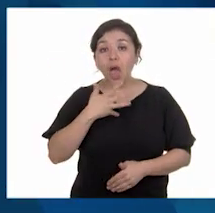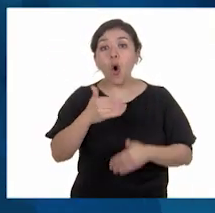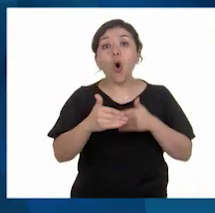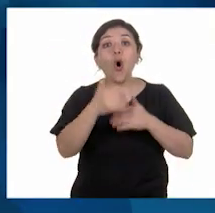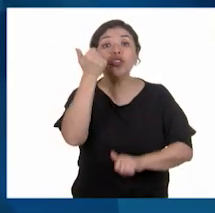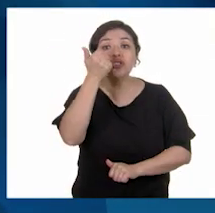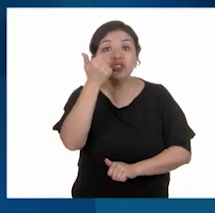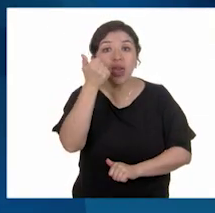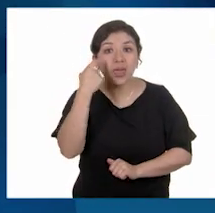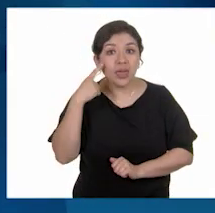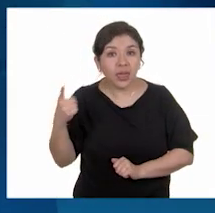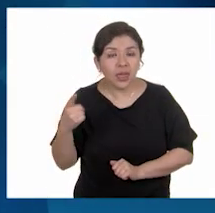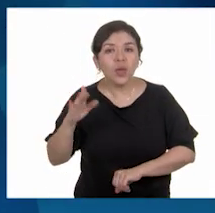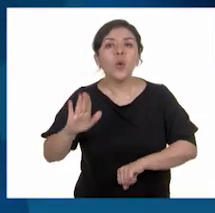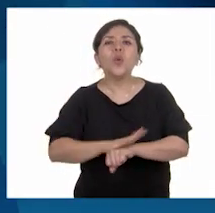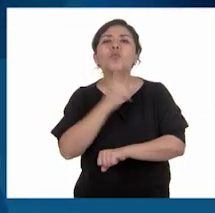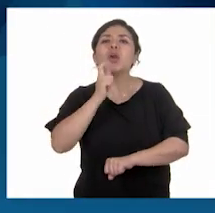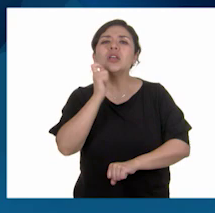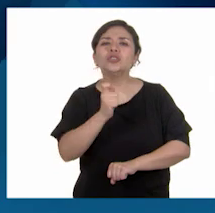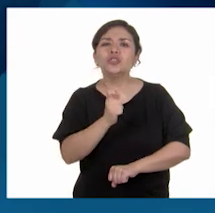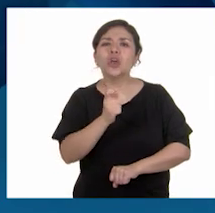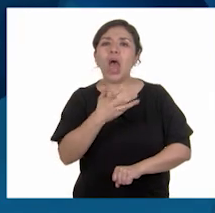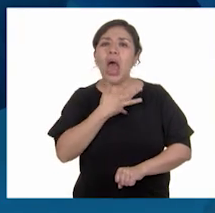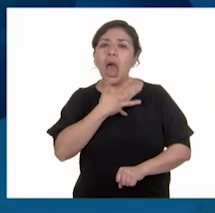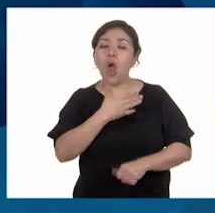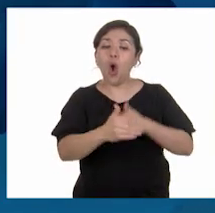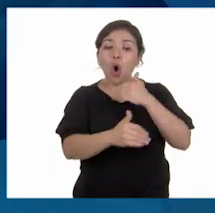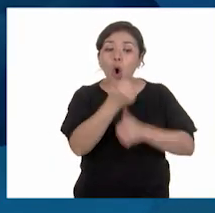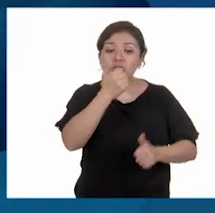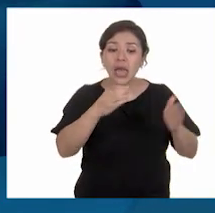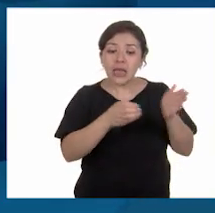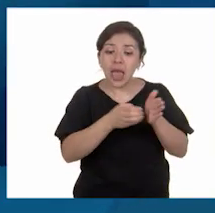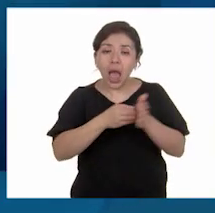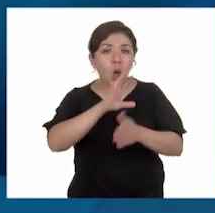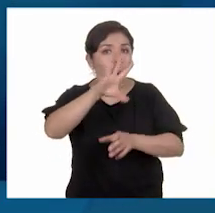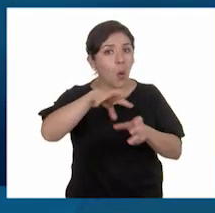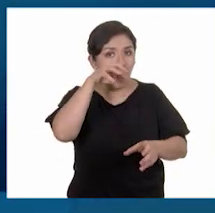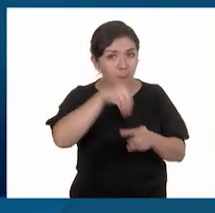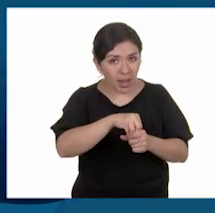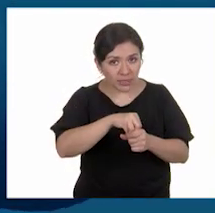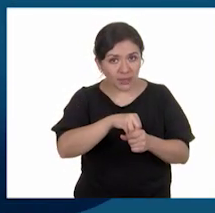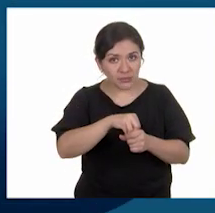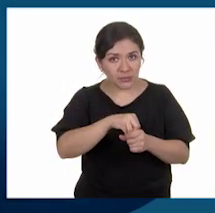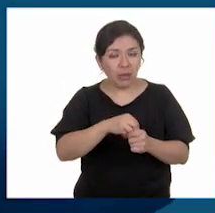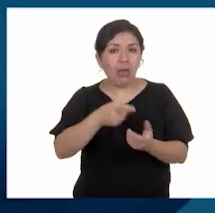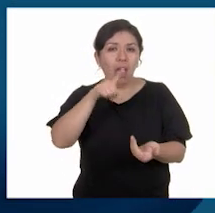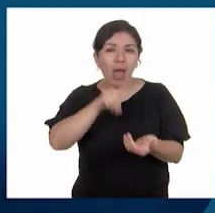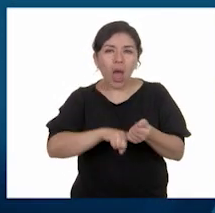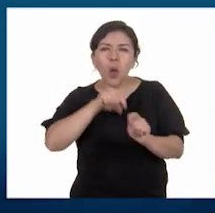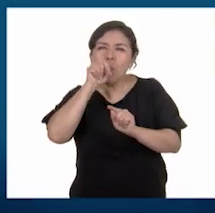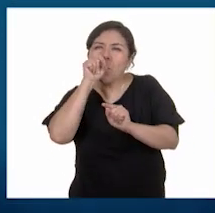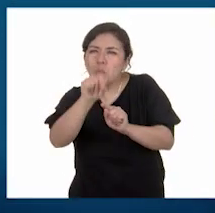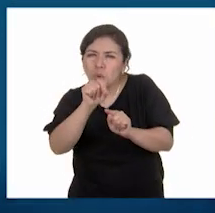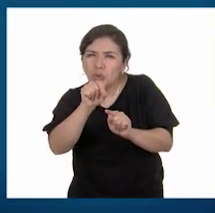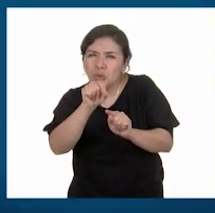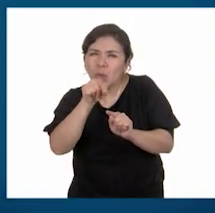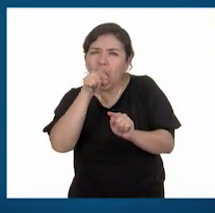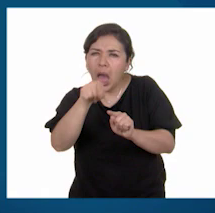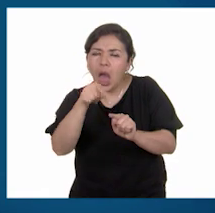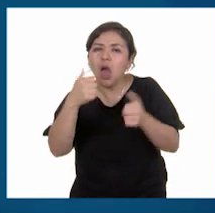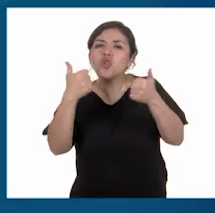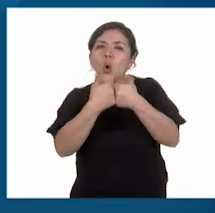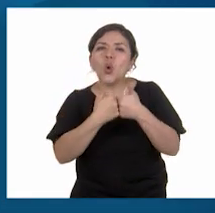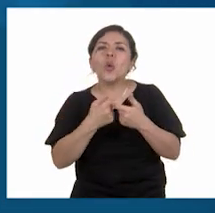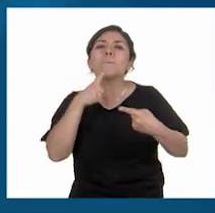11. Porque 11 son 11 recipientes completos. Y este decimal lo